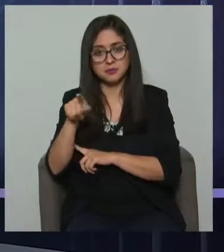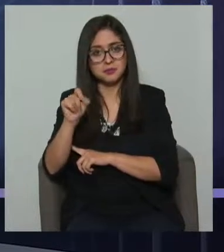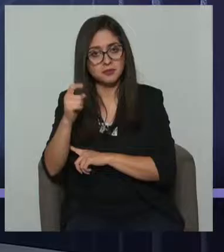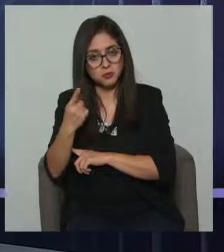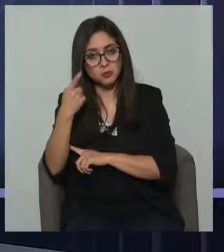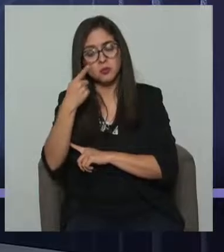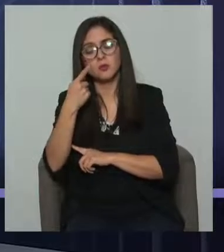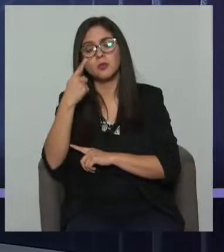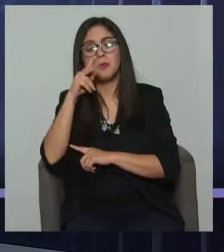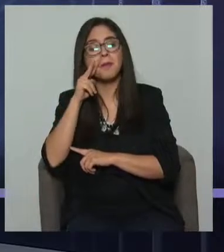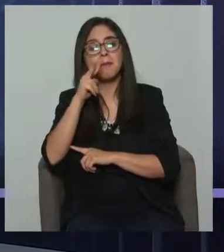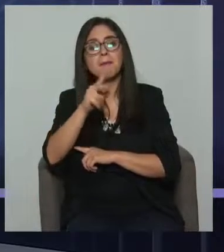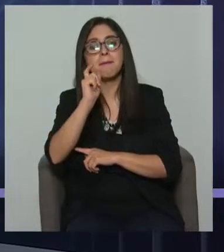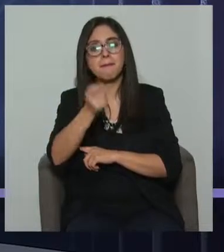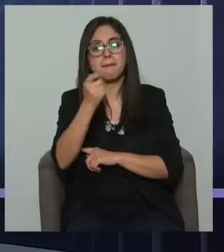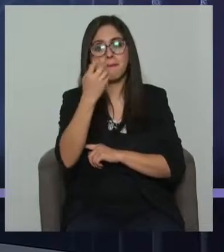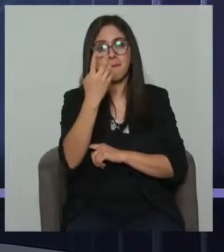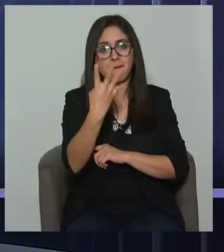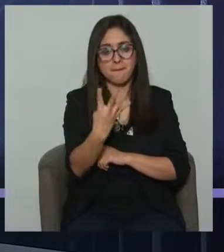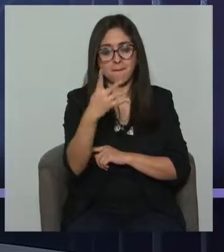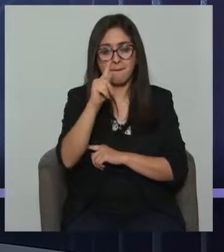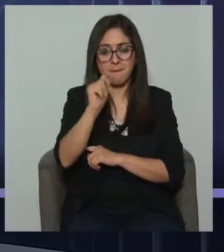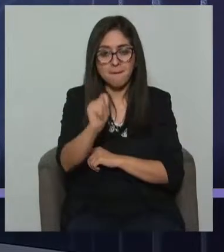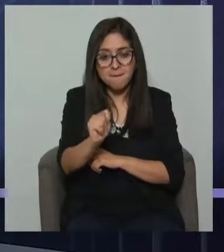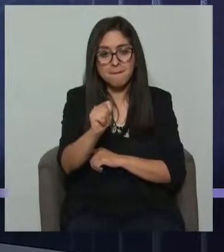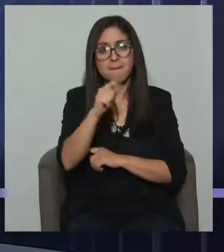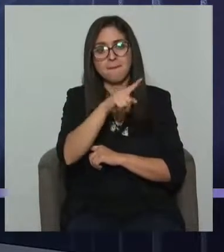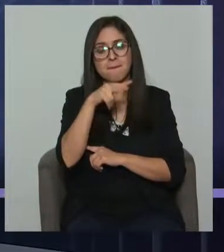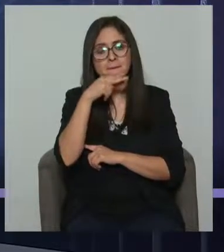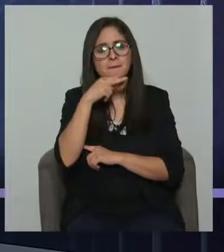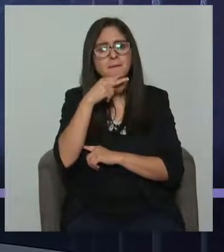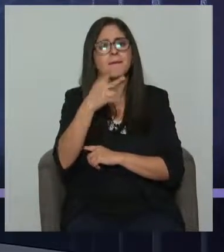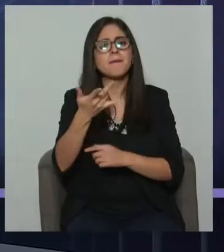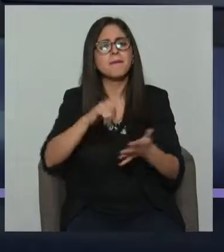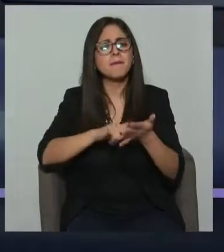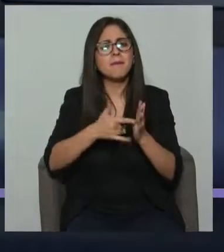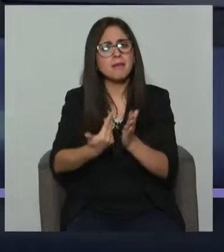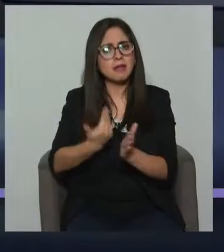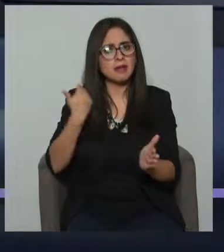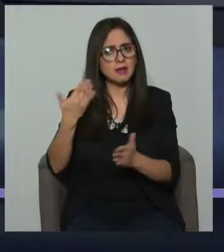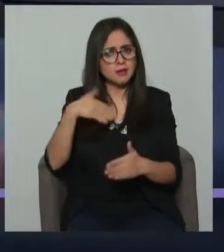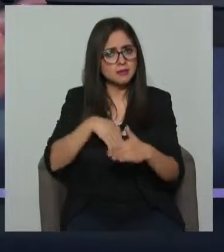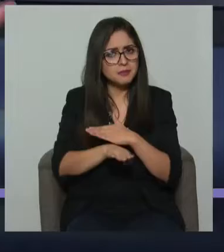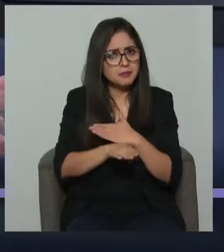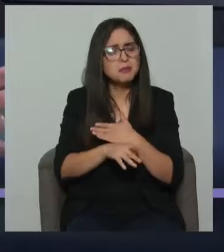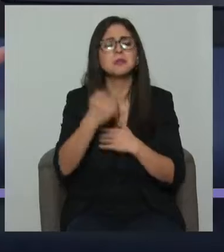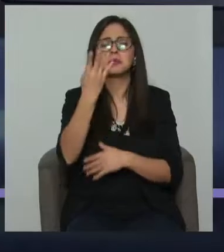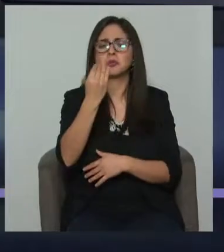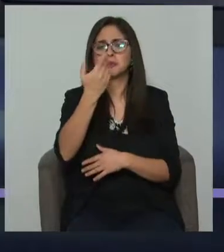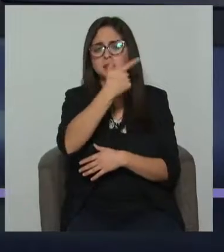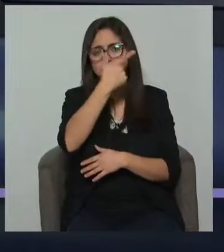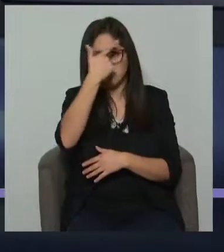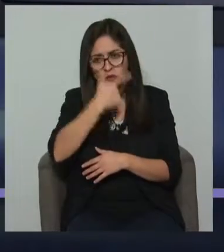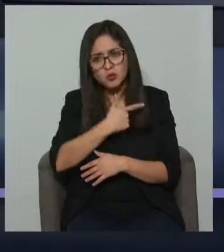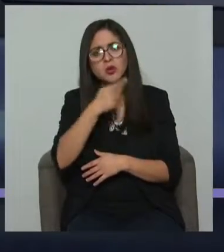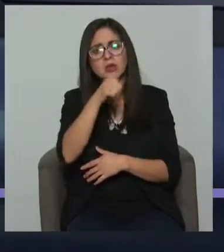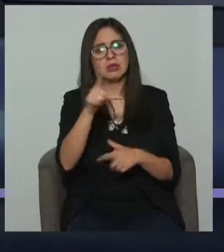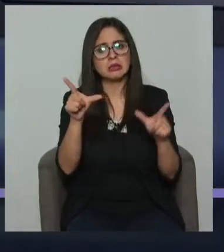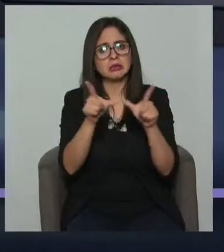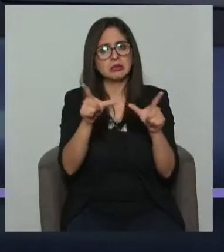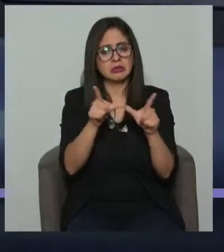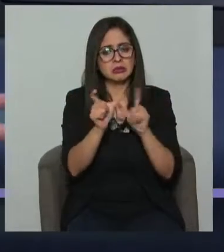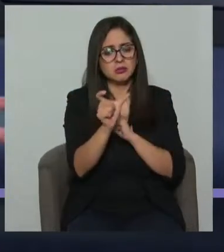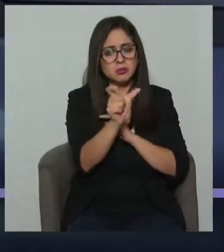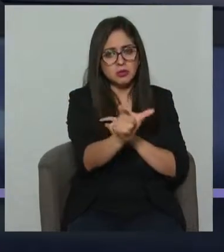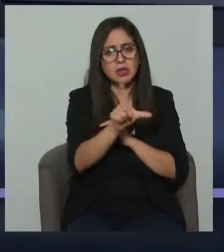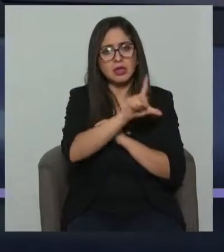el 24T navideño. 24T navideño. ¿A qué hora pueden llegar? ¿Desde las 9? A las 9 de la noche van a llegar con su identificación. Al rato les